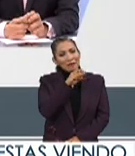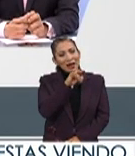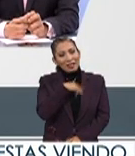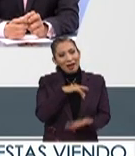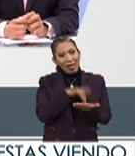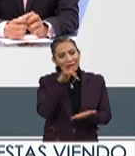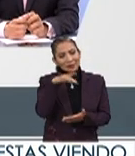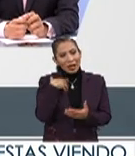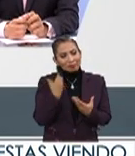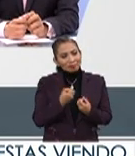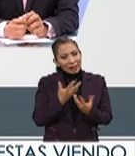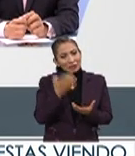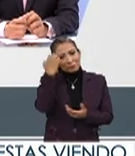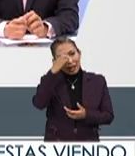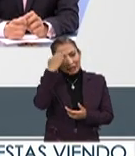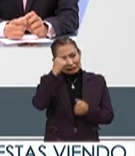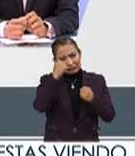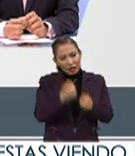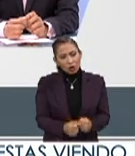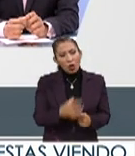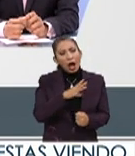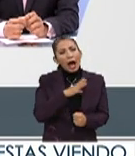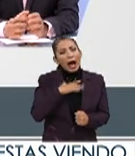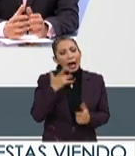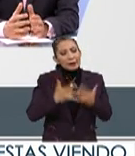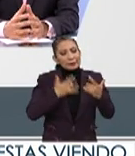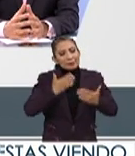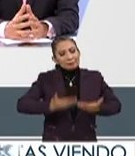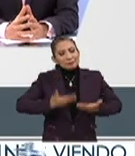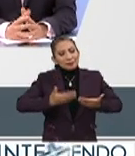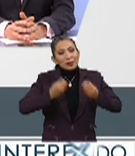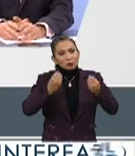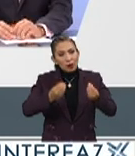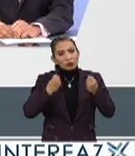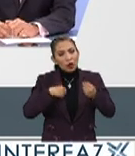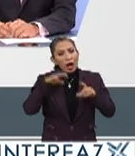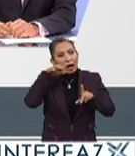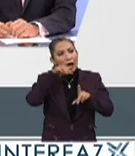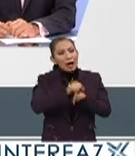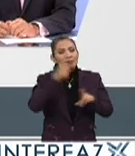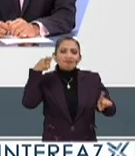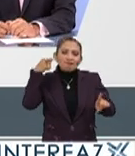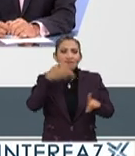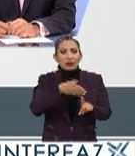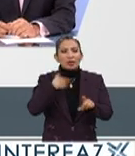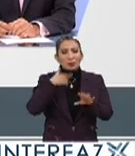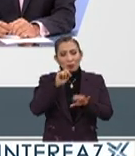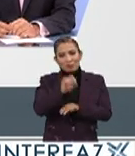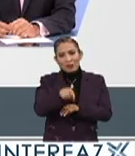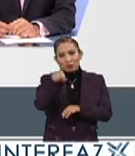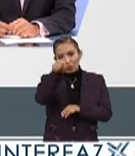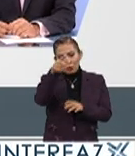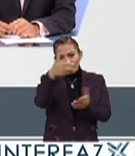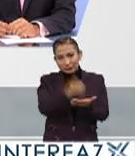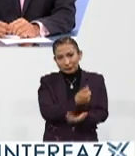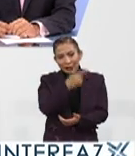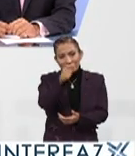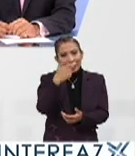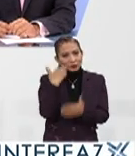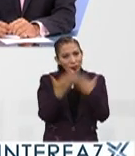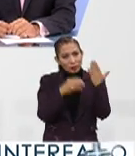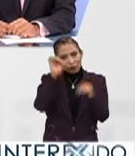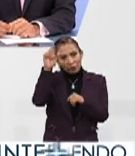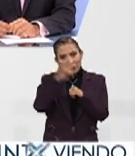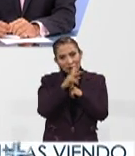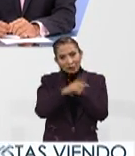gracias por compartirnos esta experiencia que seguramente ha inspirado a muchos a alcanzar metas como las que tú has logrado, de estudiar